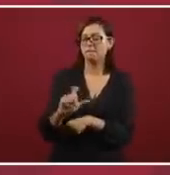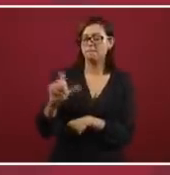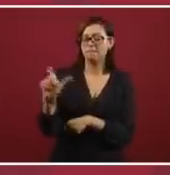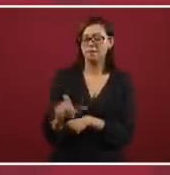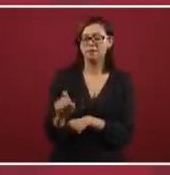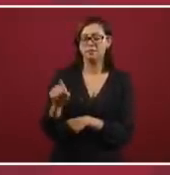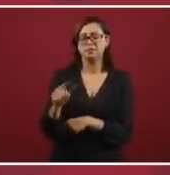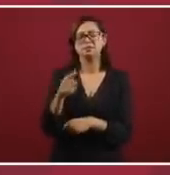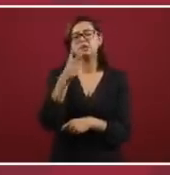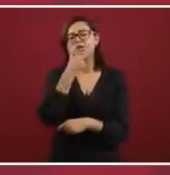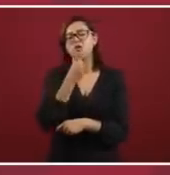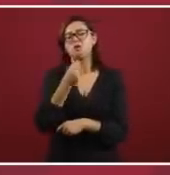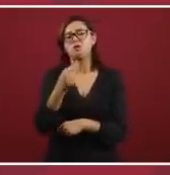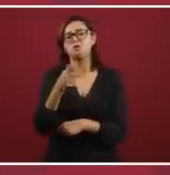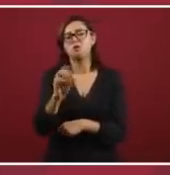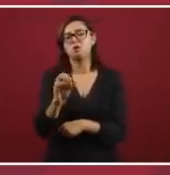Oropeza,